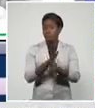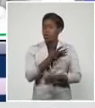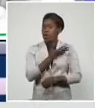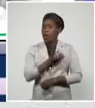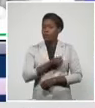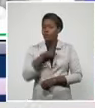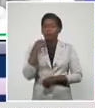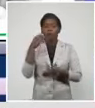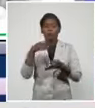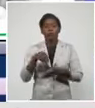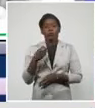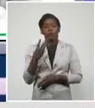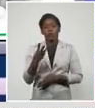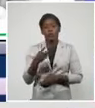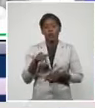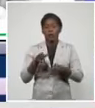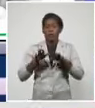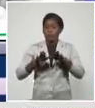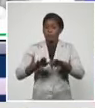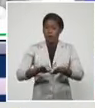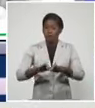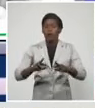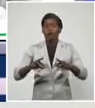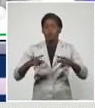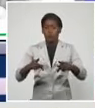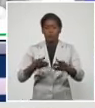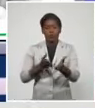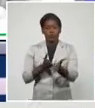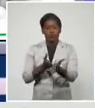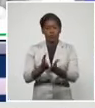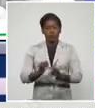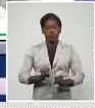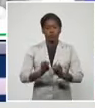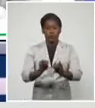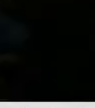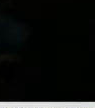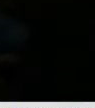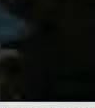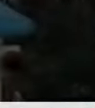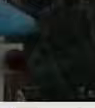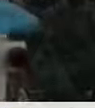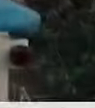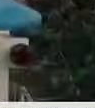3 personas. Vamos a una pausa, luego retornamos para analizar la situación internacional.